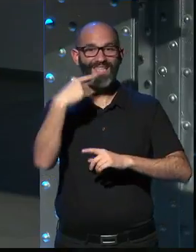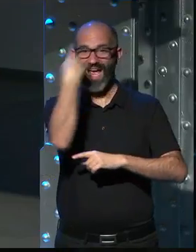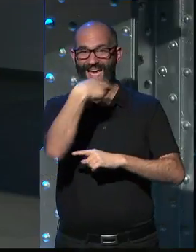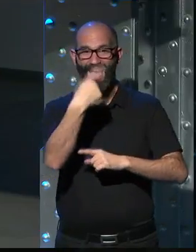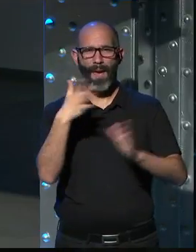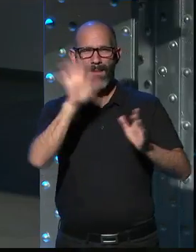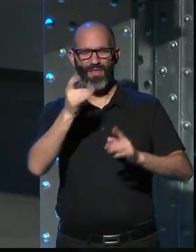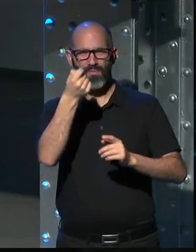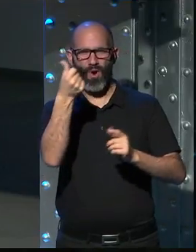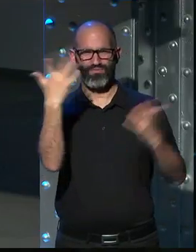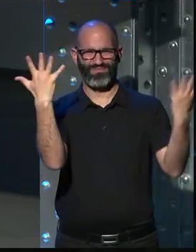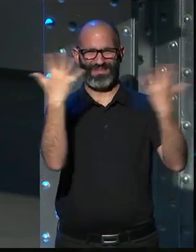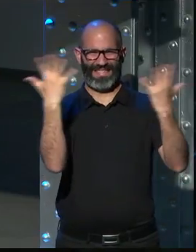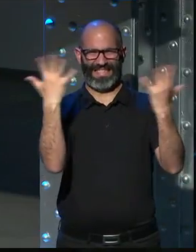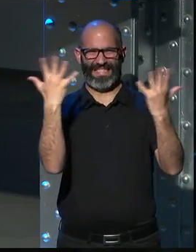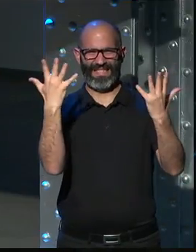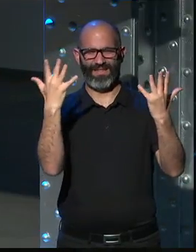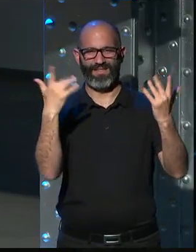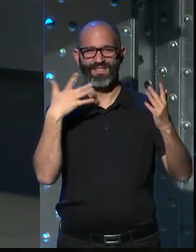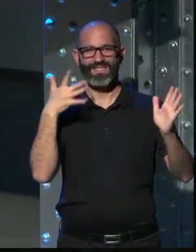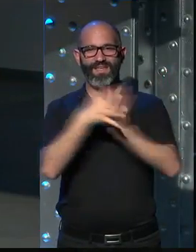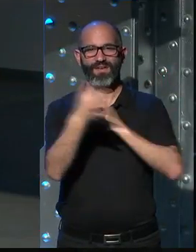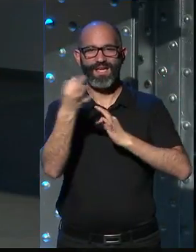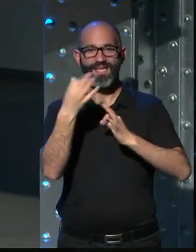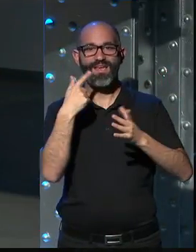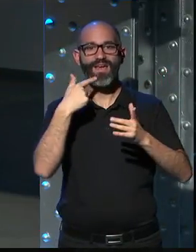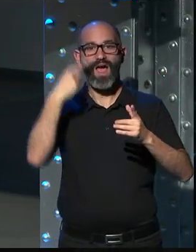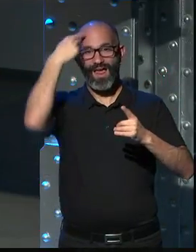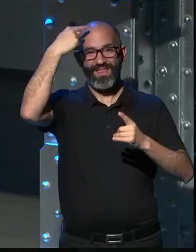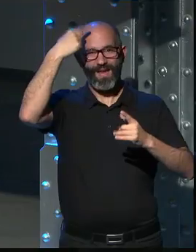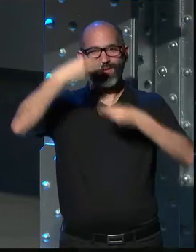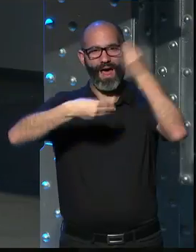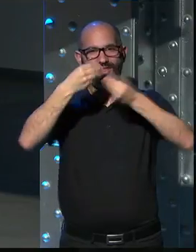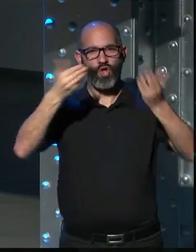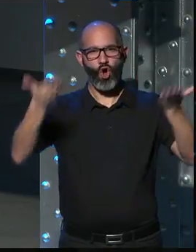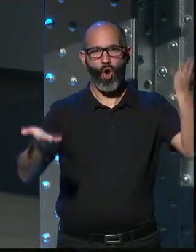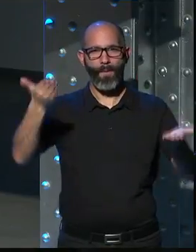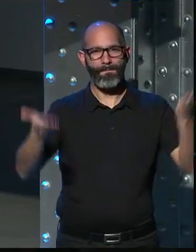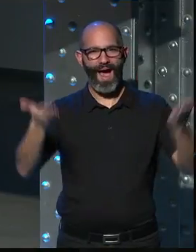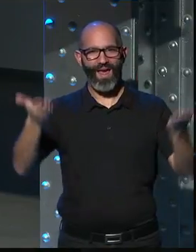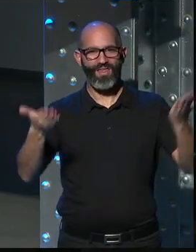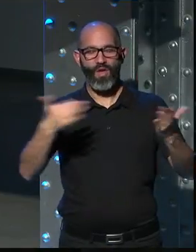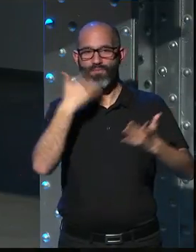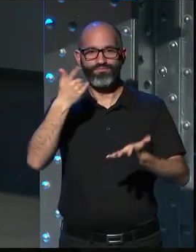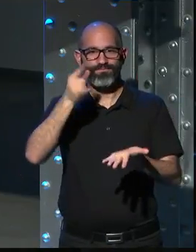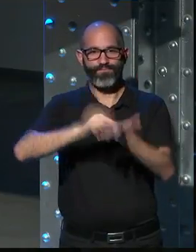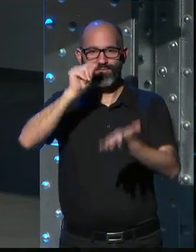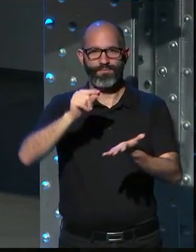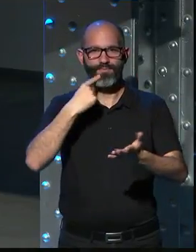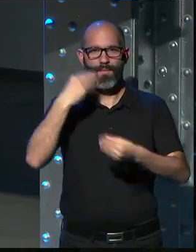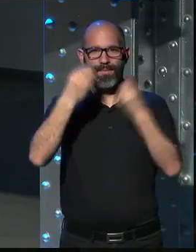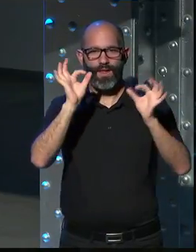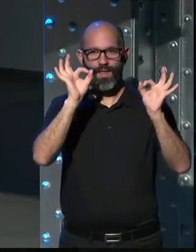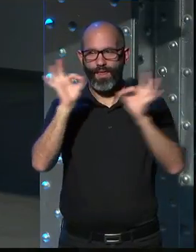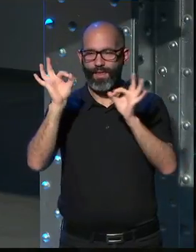que se distorsionan de una a otra, el cerebro está realizando una comparación de manera prácticamente instantánea. Si estamos